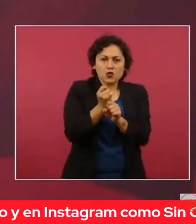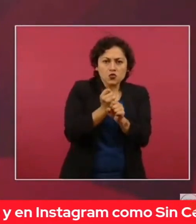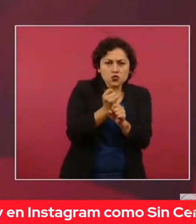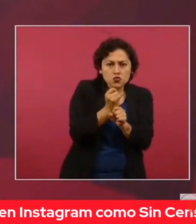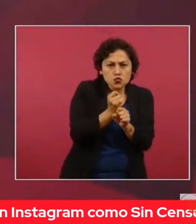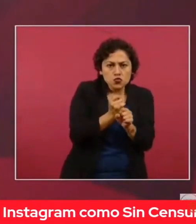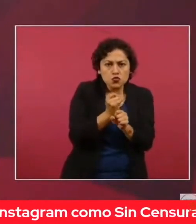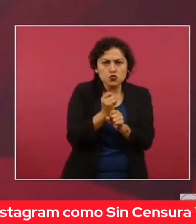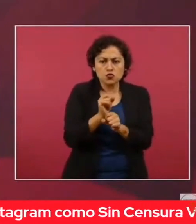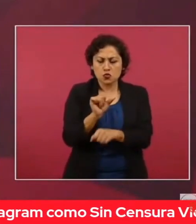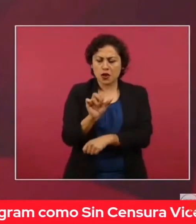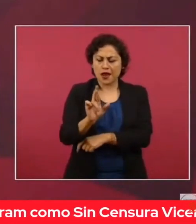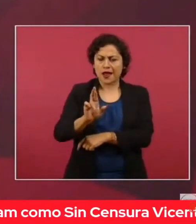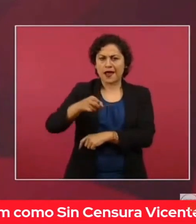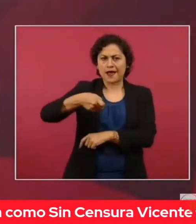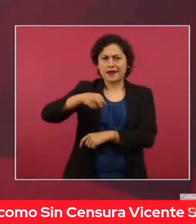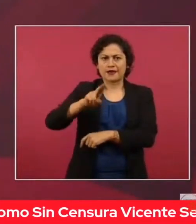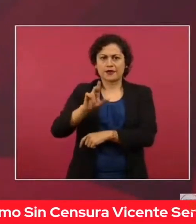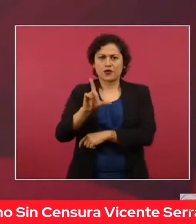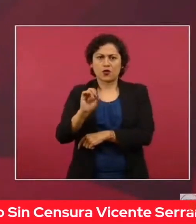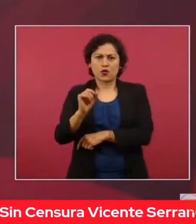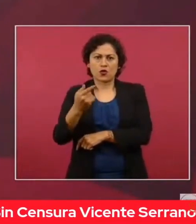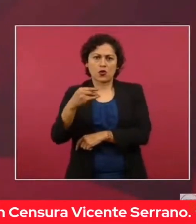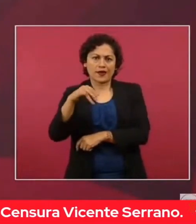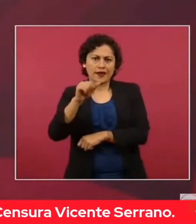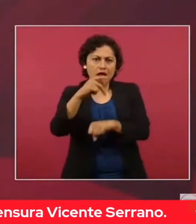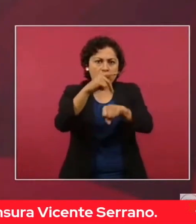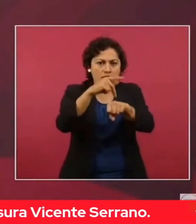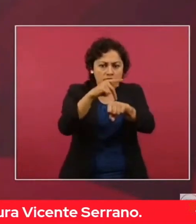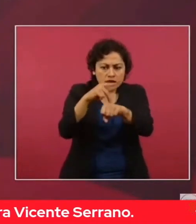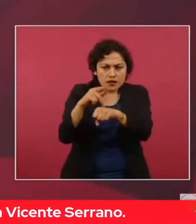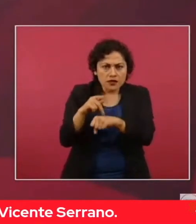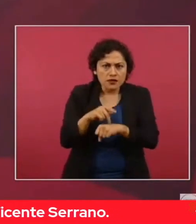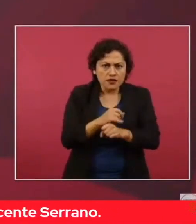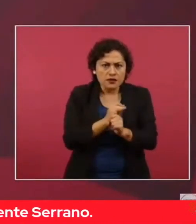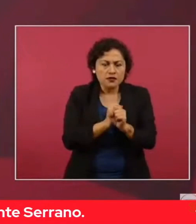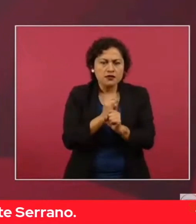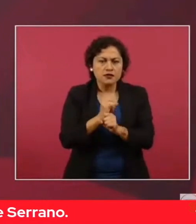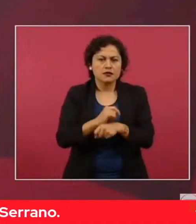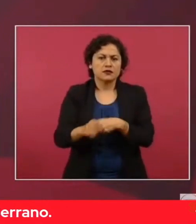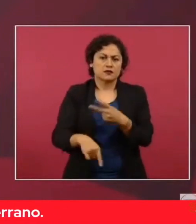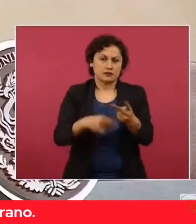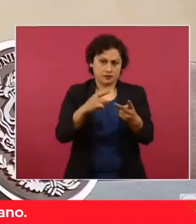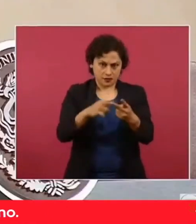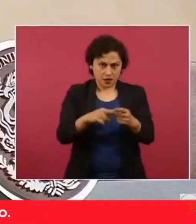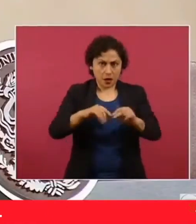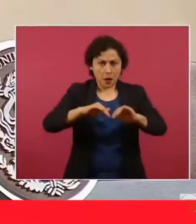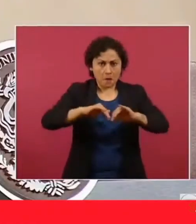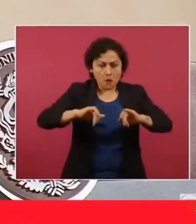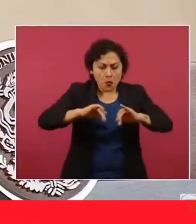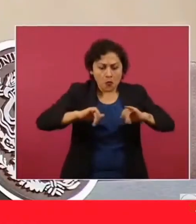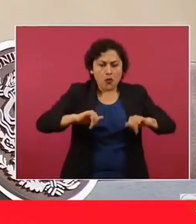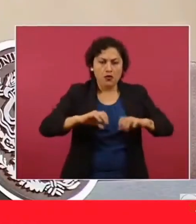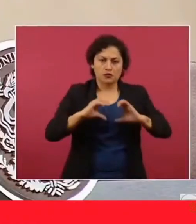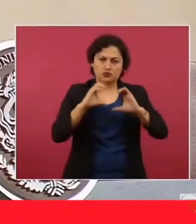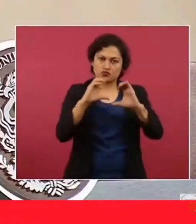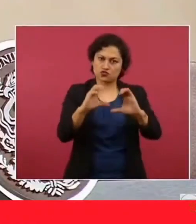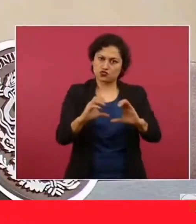la cuidadosa excavación de los vestigios arqueológicos lo que nos